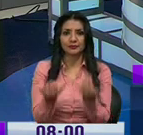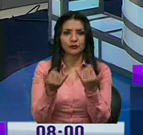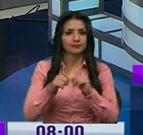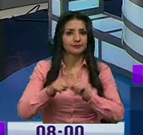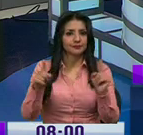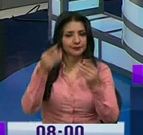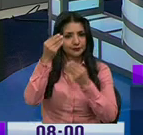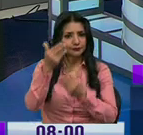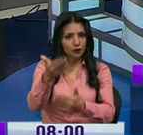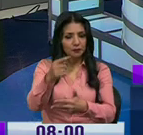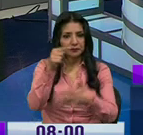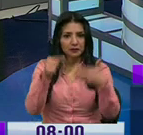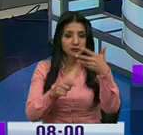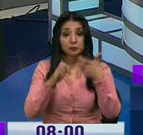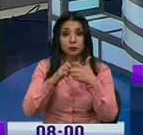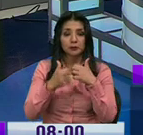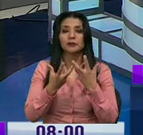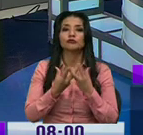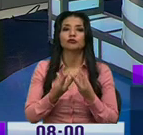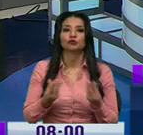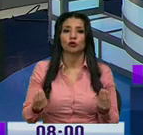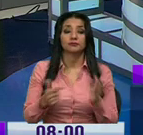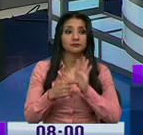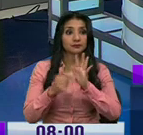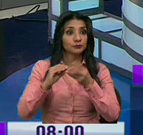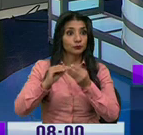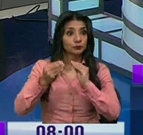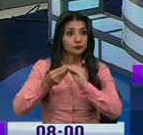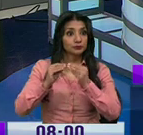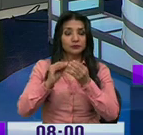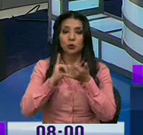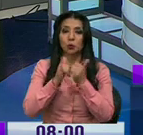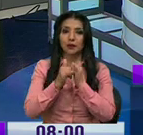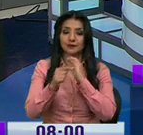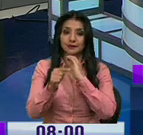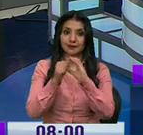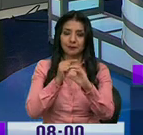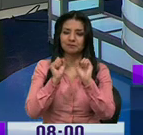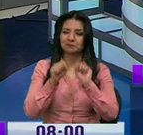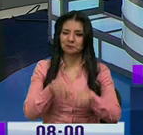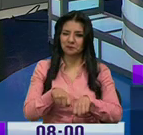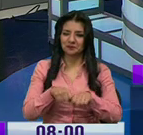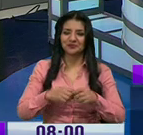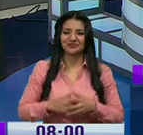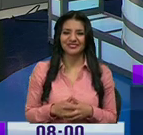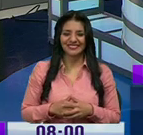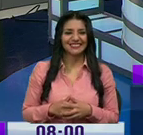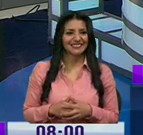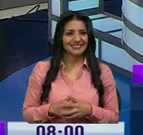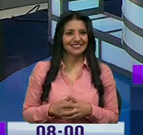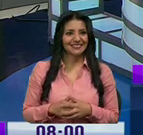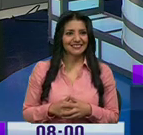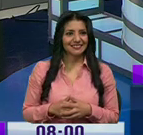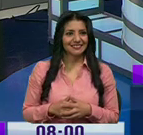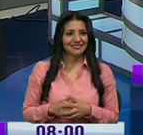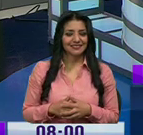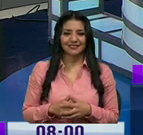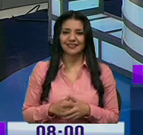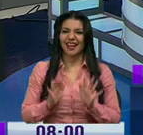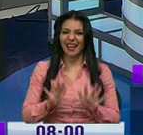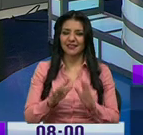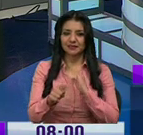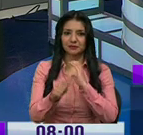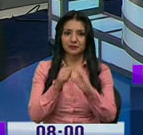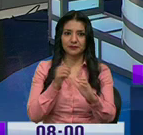muchos resultados. En pantalla usted puede ver el número telefónico de nuestra red social WhatsApp. De esa manera, directamente.